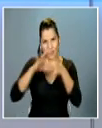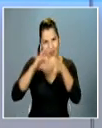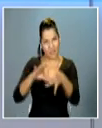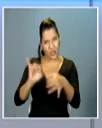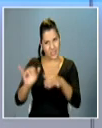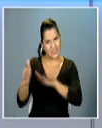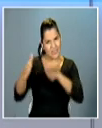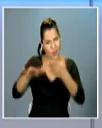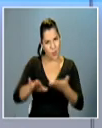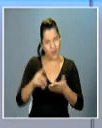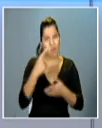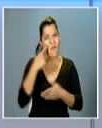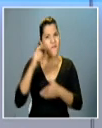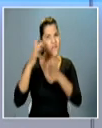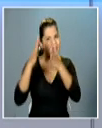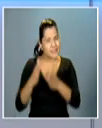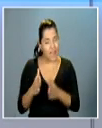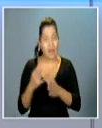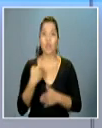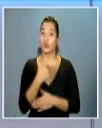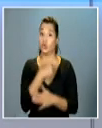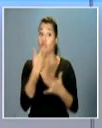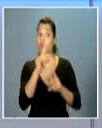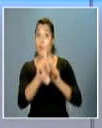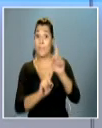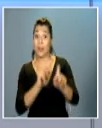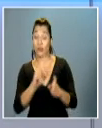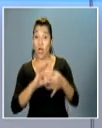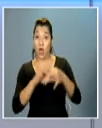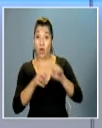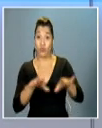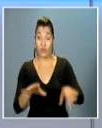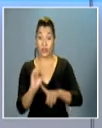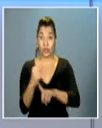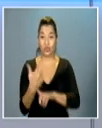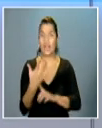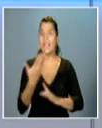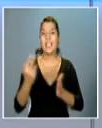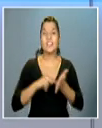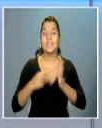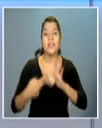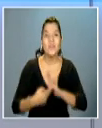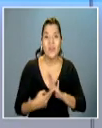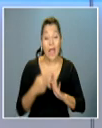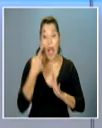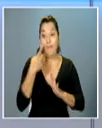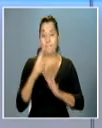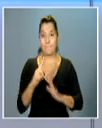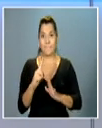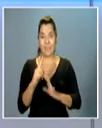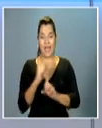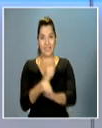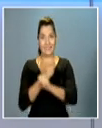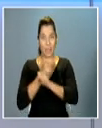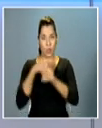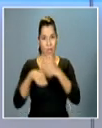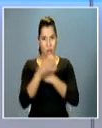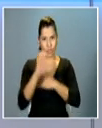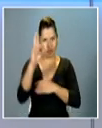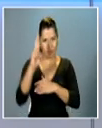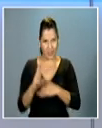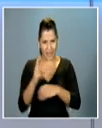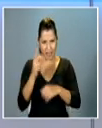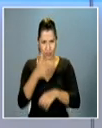esta muerte de un fiscal. Preguntamos específicamente en redes sociales qué significa para la seguridad de nuestro país el asesinato de